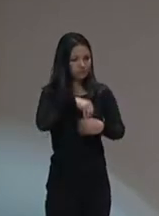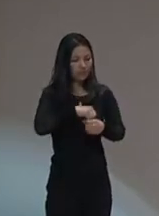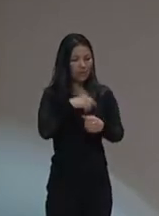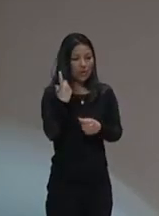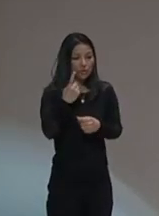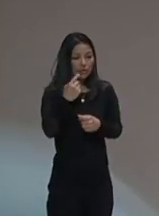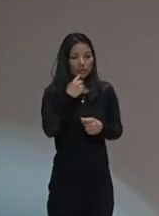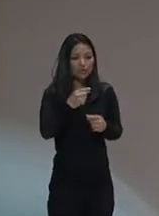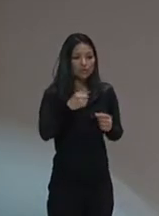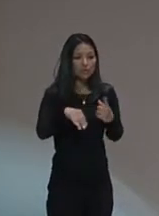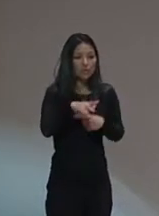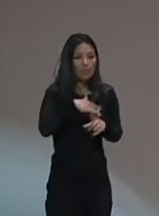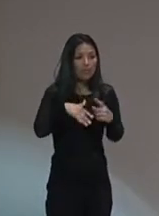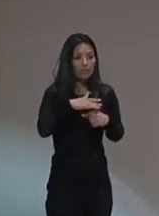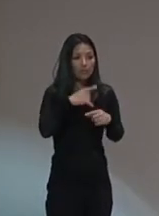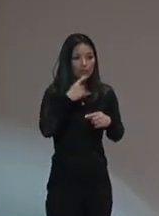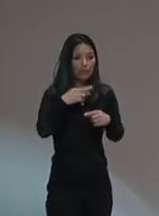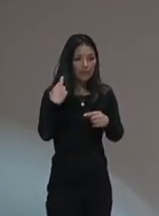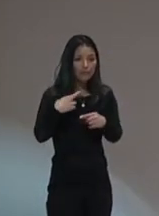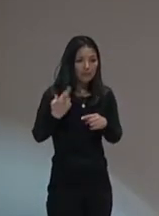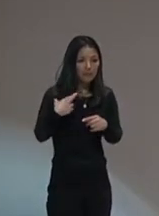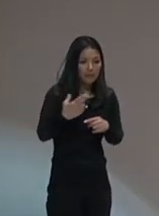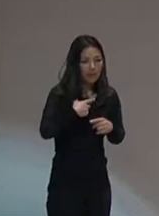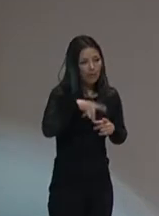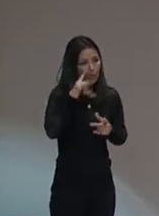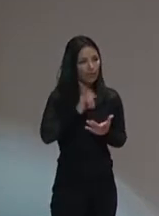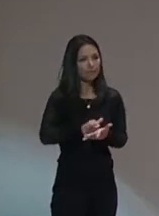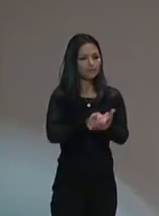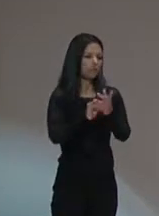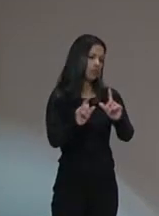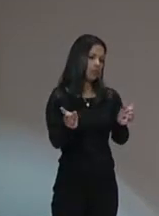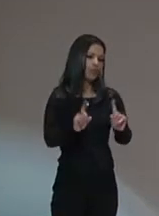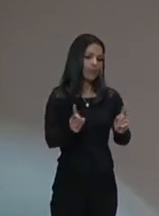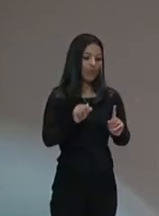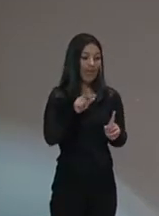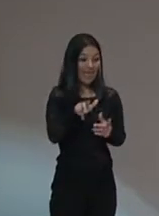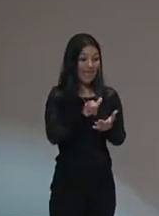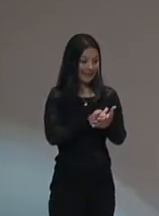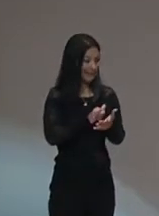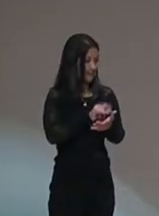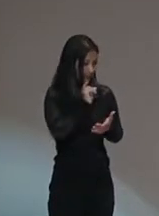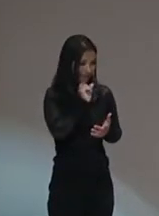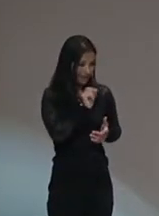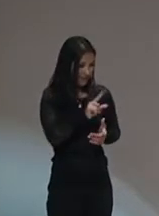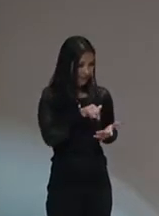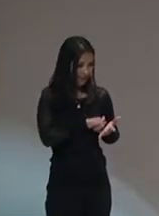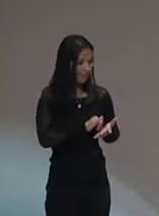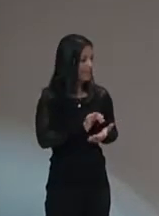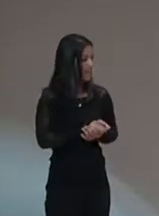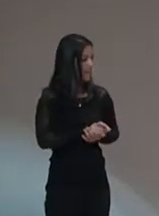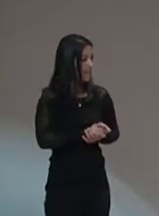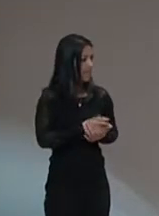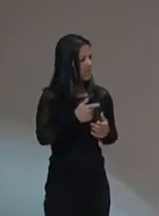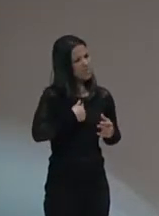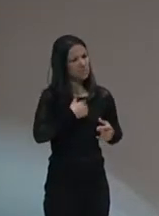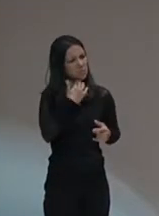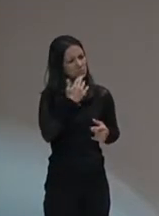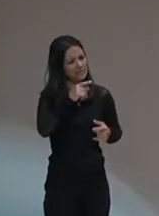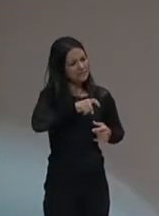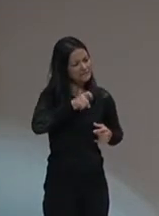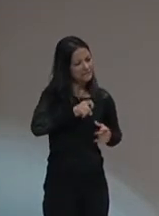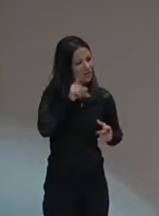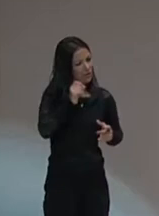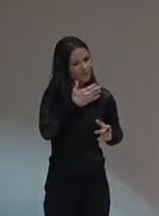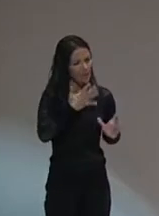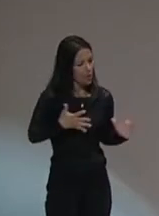tanto en torno a la repetición de lo mismo. Más bien, y aquí viene la pregunta que les planteo, ¿no sería necesario articular